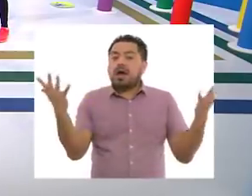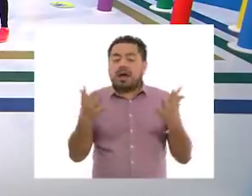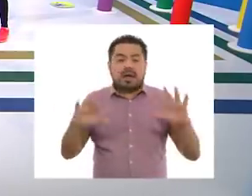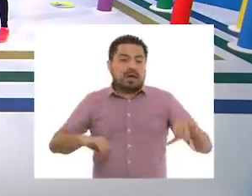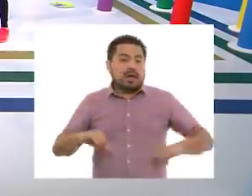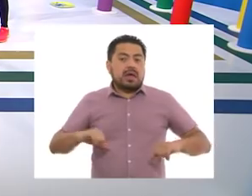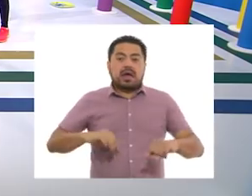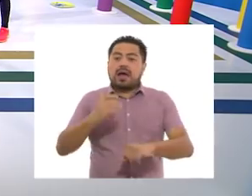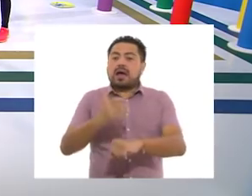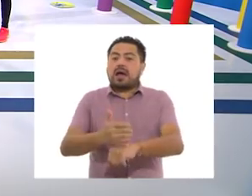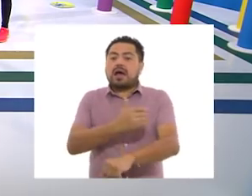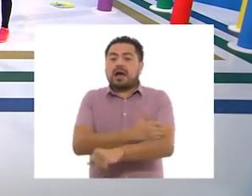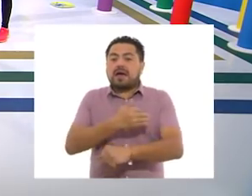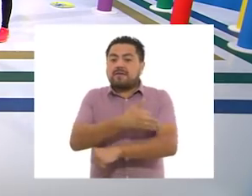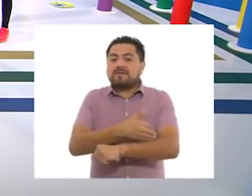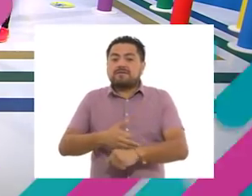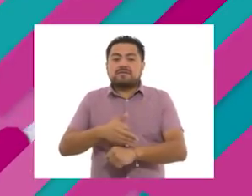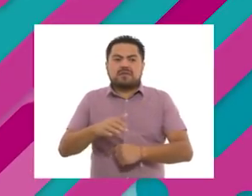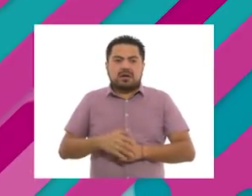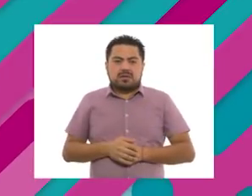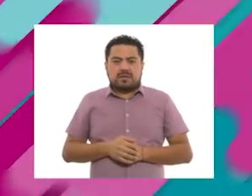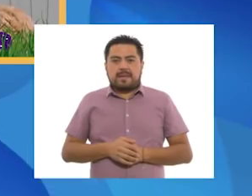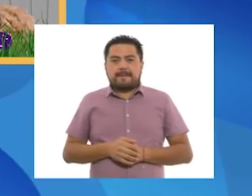compañía de su familia. A ver...